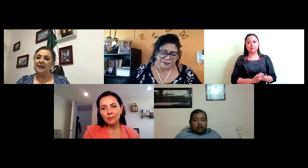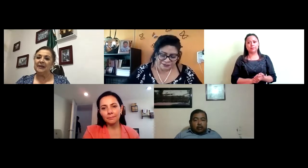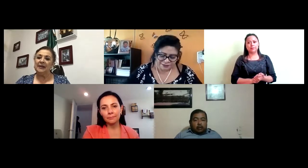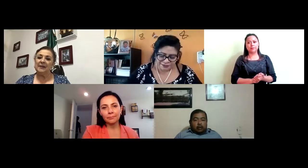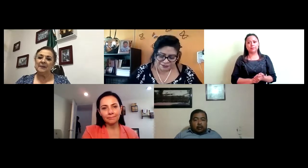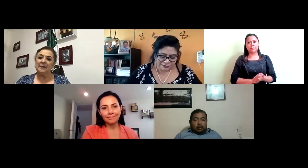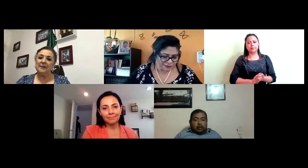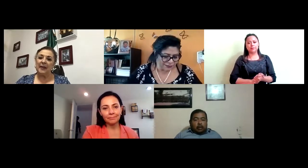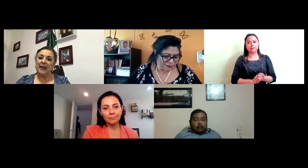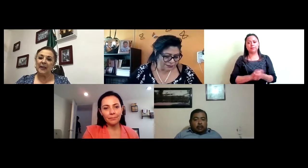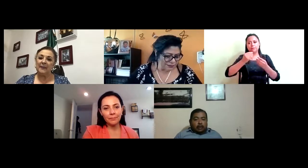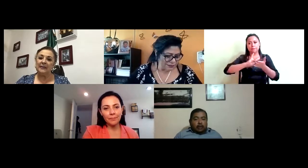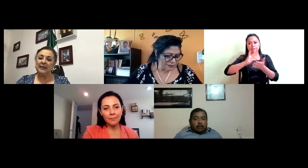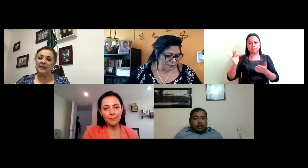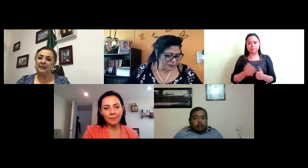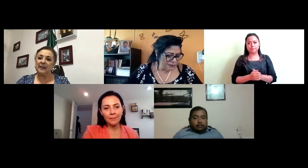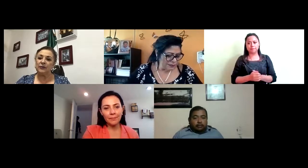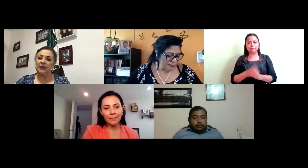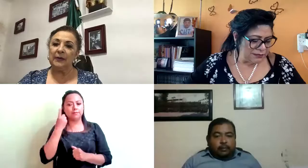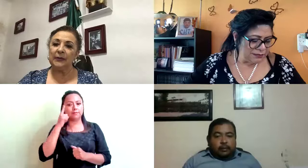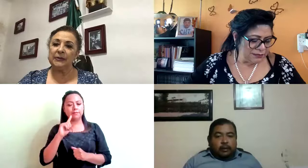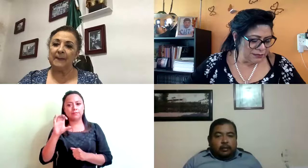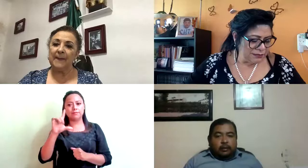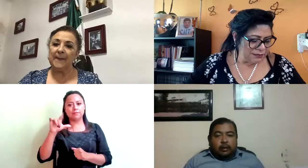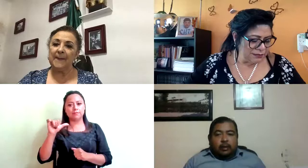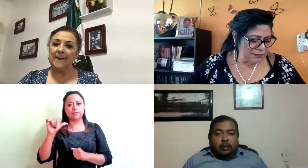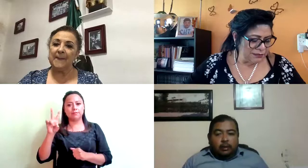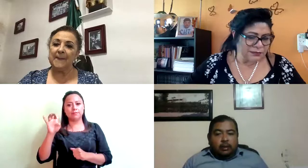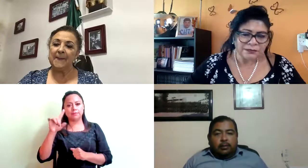Clavel. ¿Alguien más quiere hacer uso de la voz?